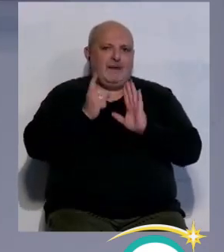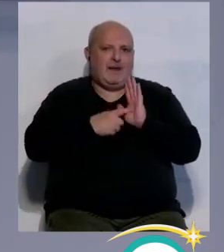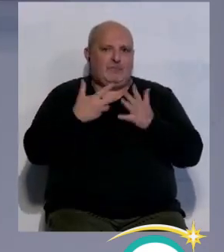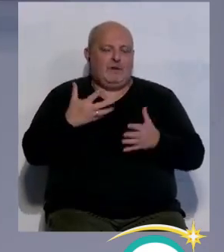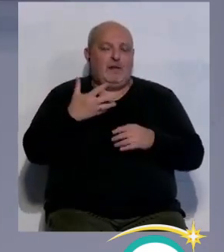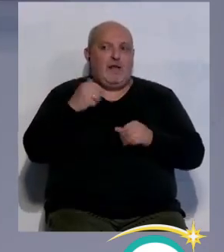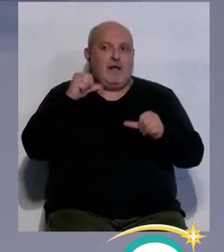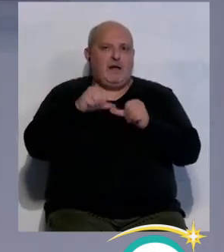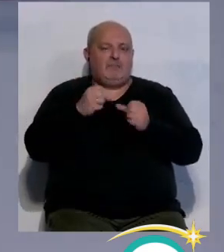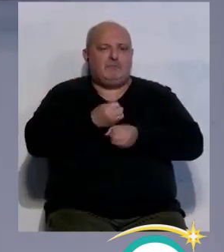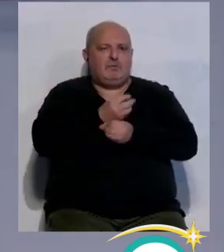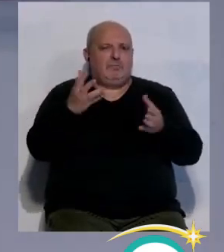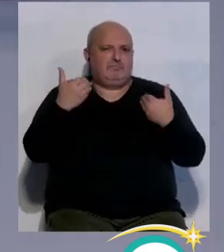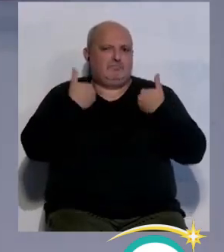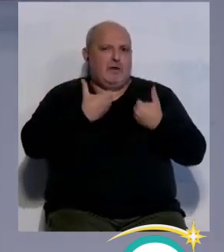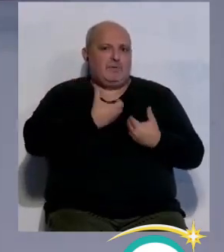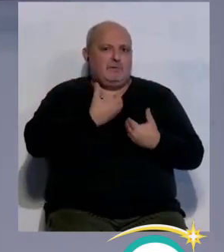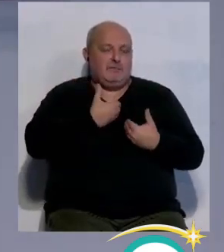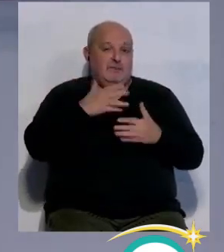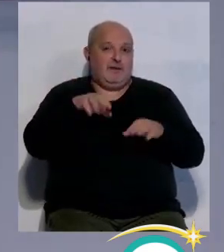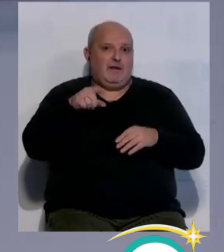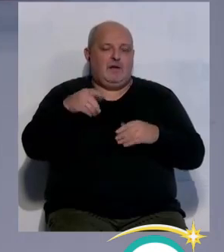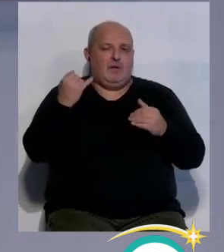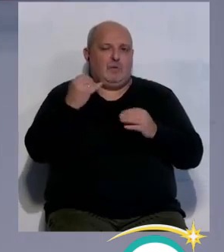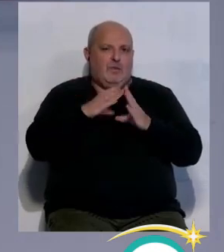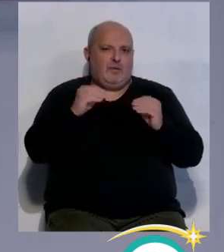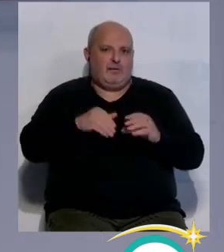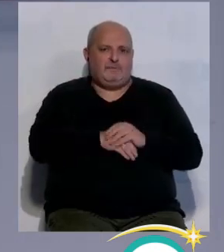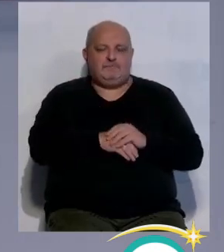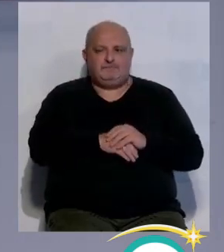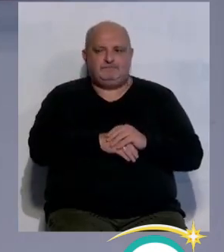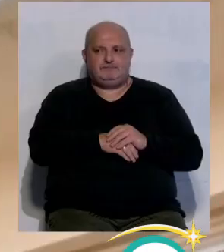vigor. Así se lo ha notificado el Ayuntamiento de Cádiz a la Junta de Andalucía.